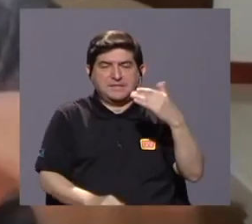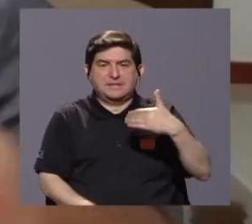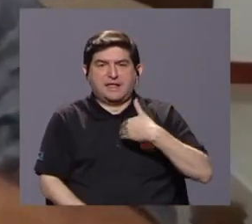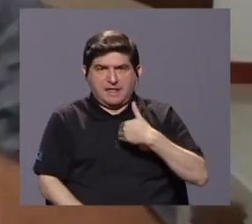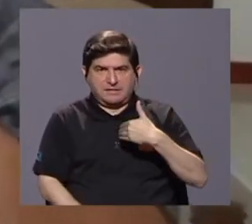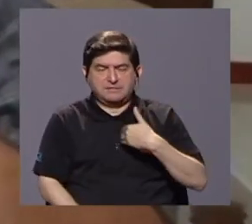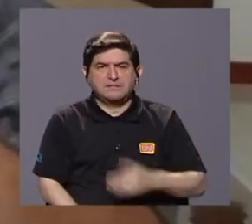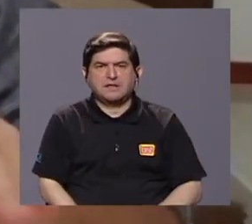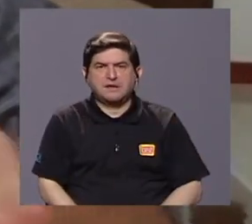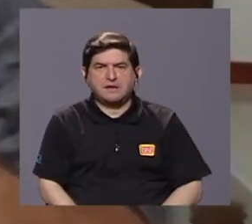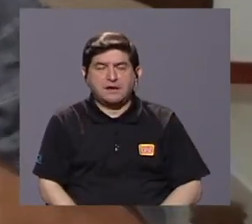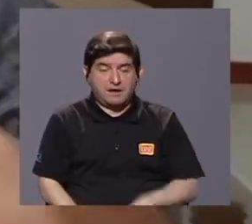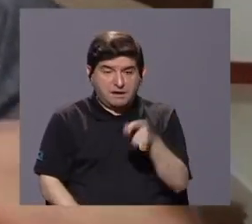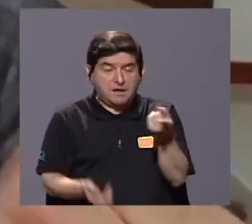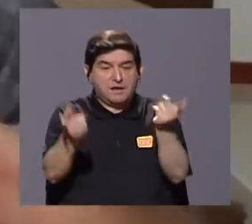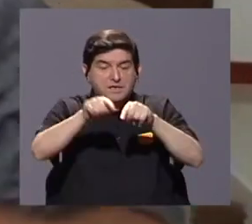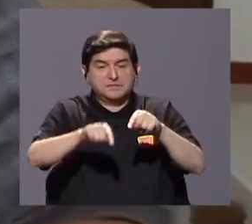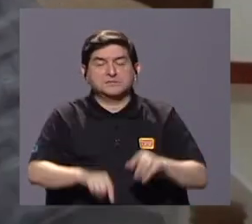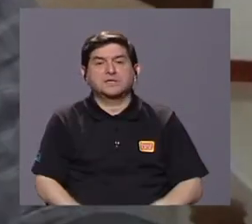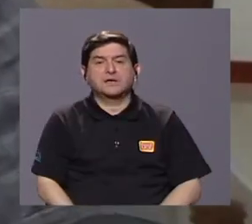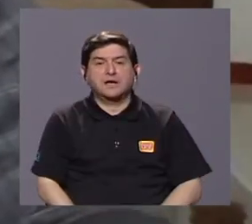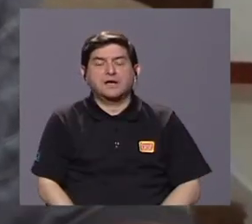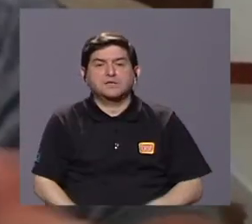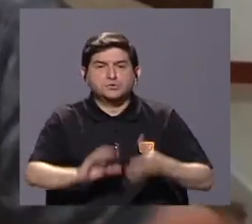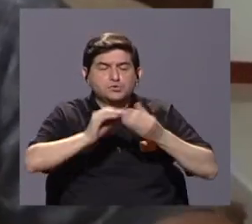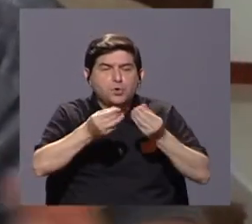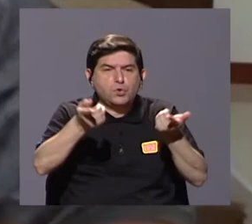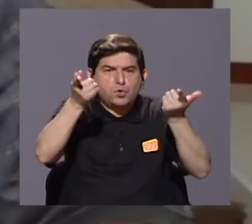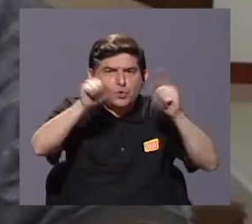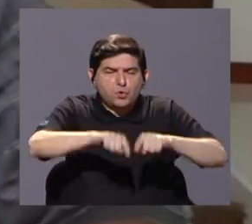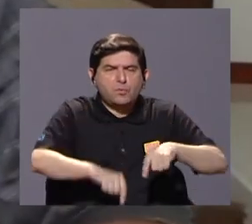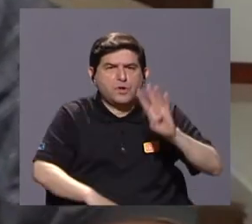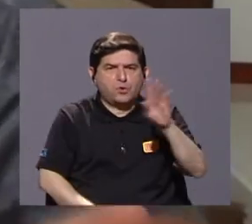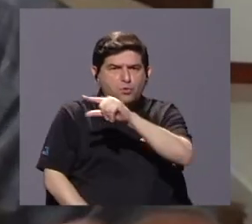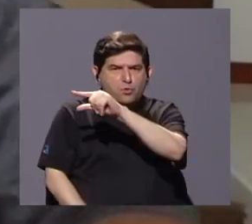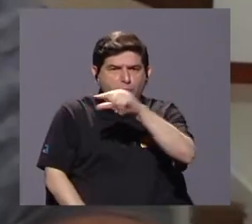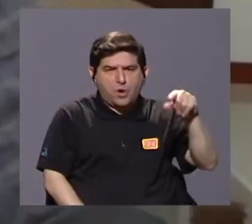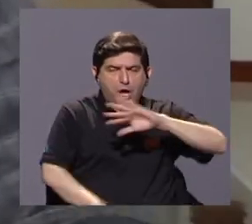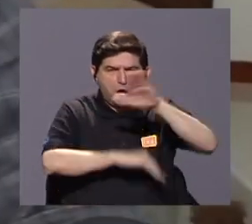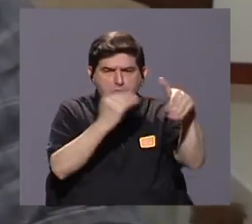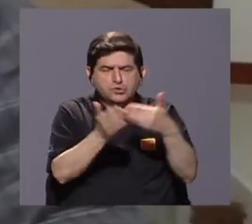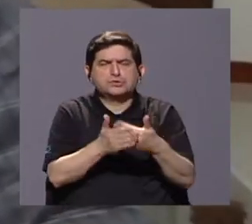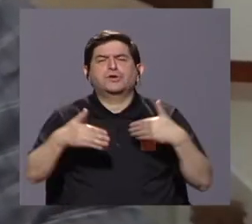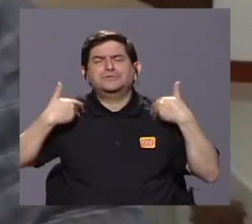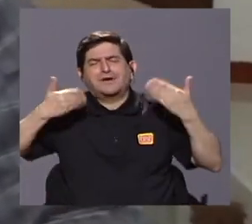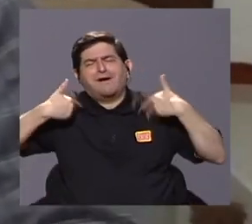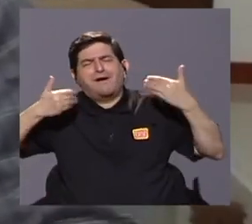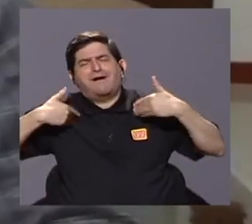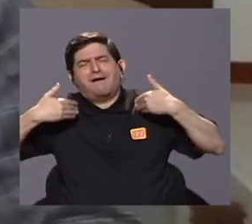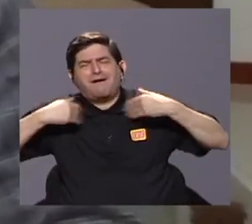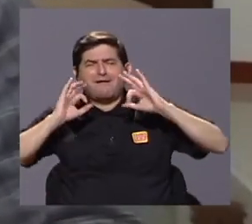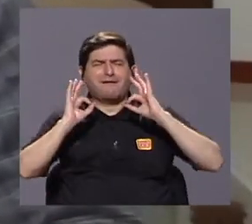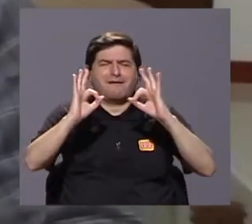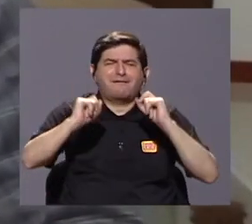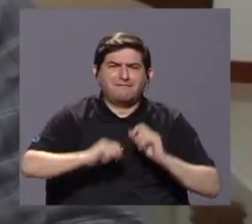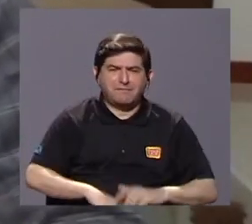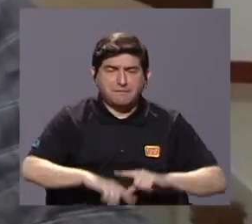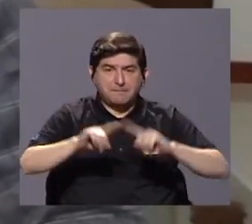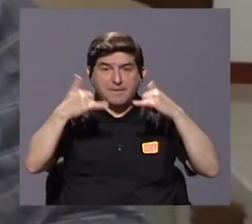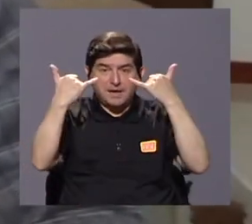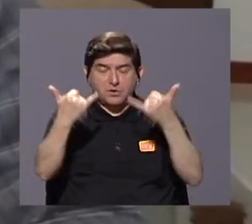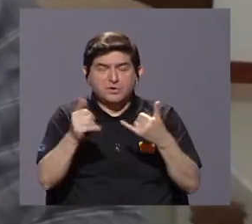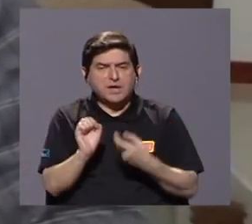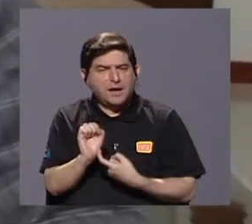tuvimos un piso de casos durante 4 semanas y todos estábamos muy felices. Pero de cualquier manera ya